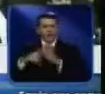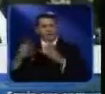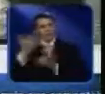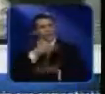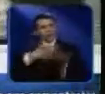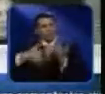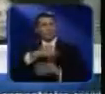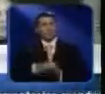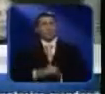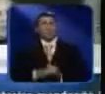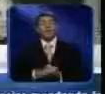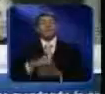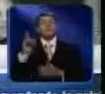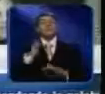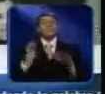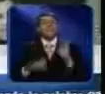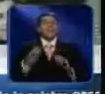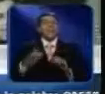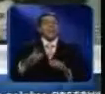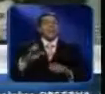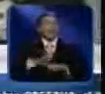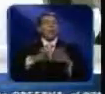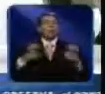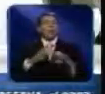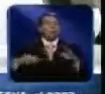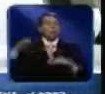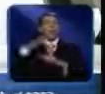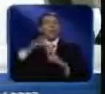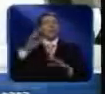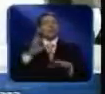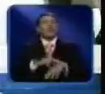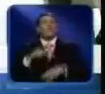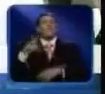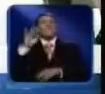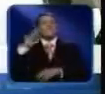secretaria de Educación Superior, Teresita Álvarez, y la doctora Teresa Finol de Navarra.